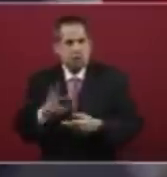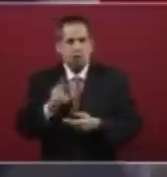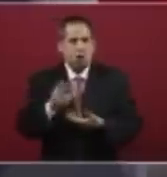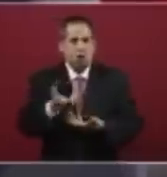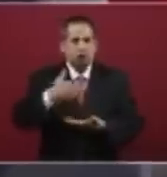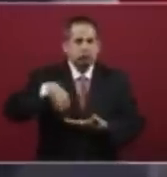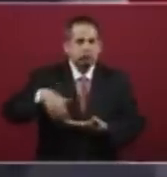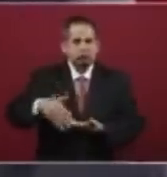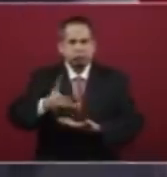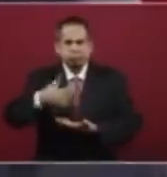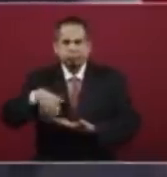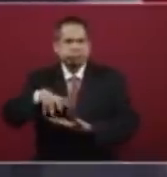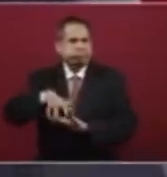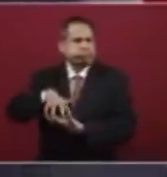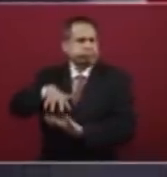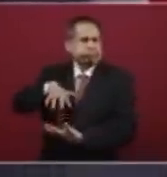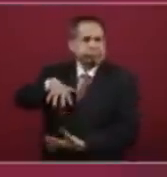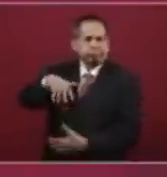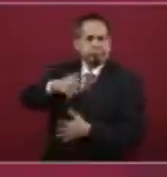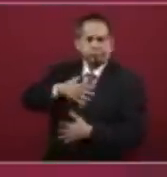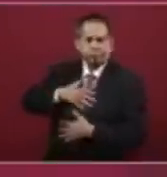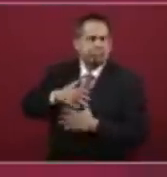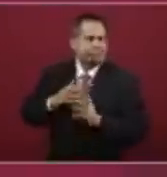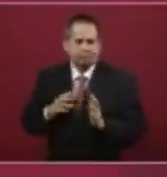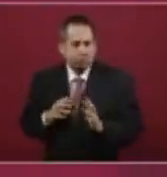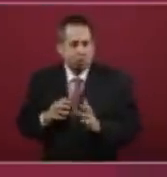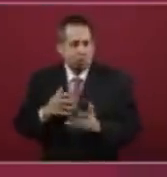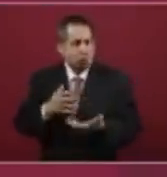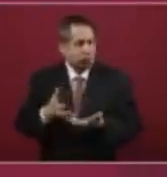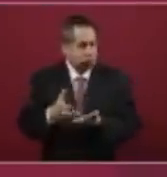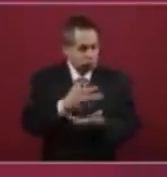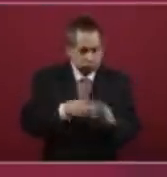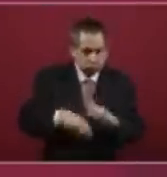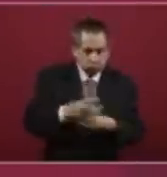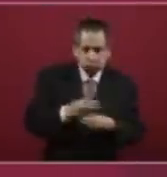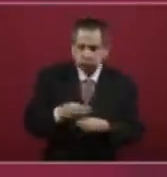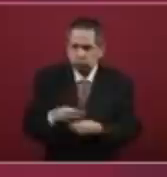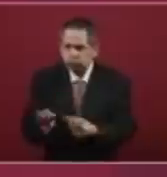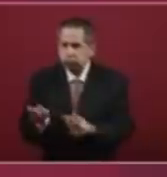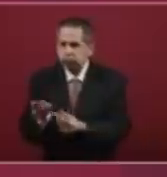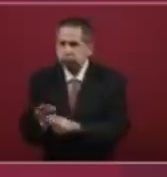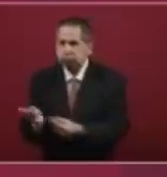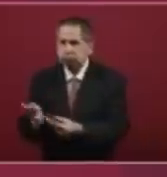riqueza, se trata de crear la riqueza